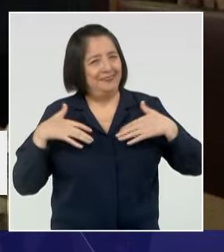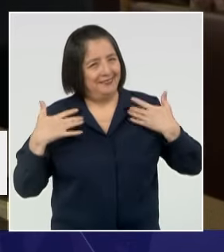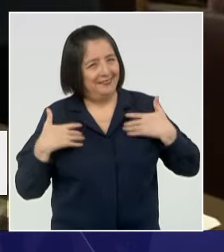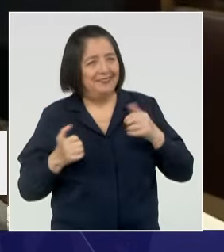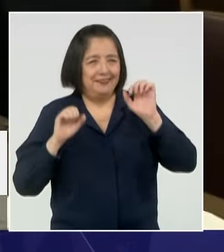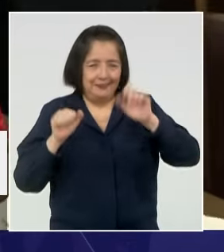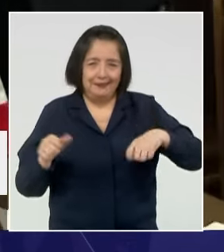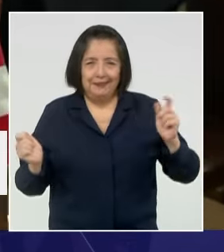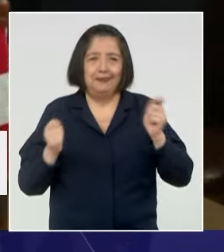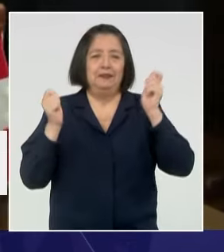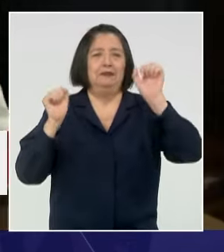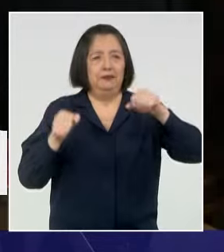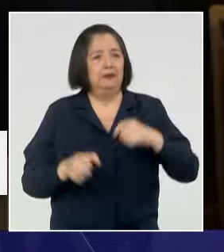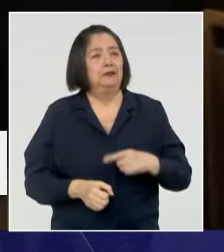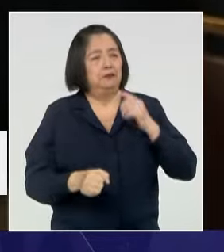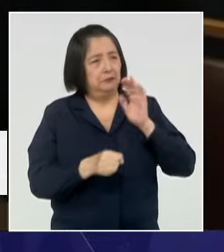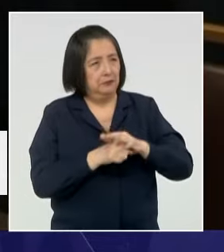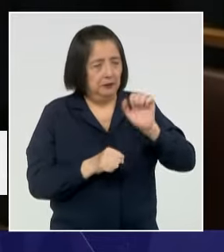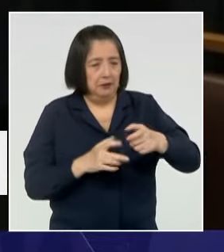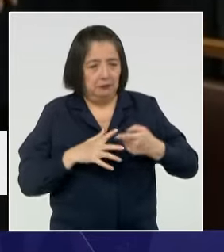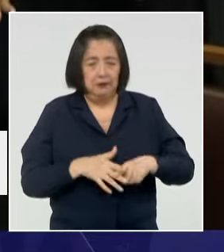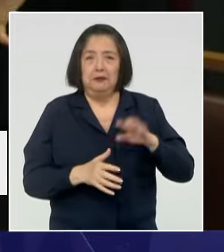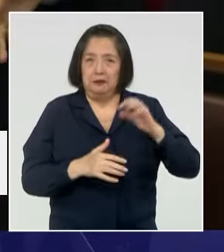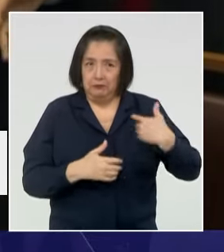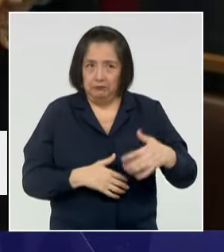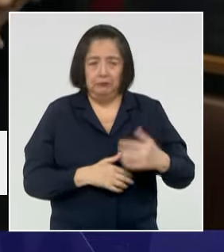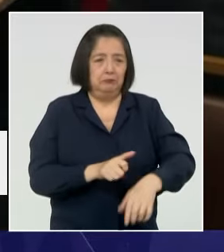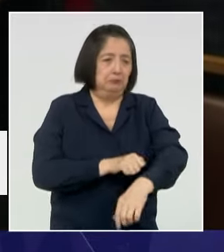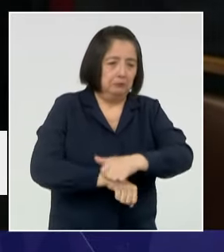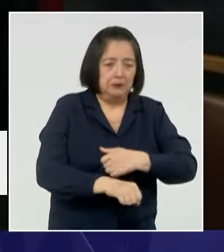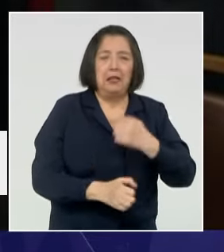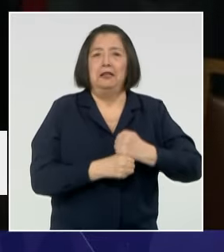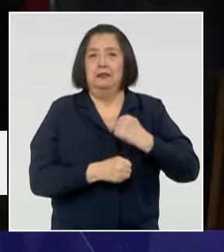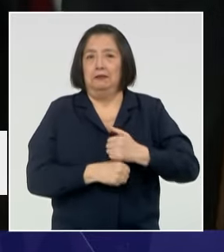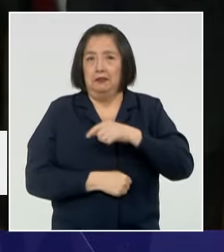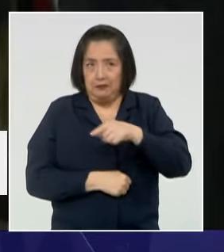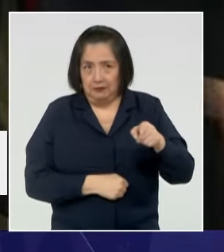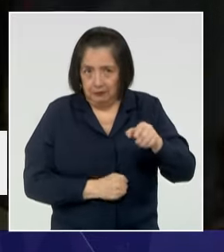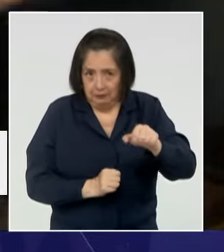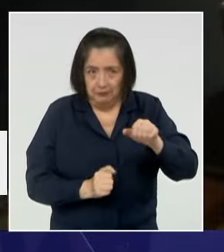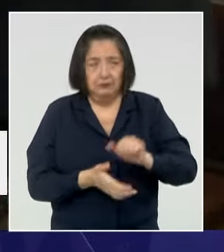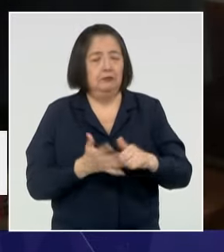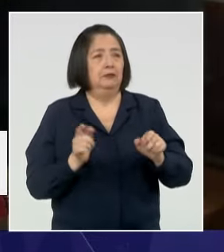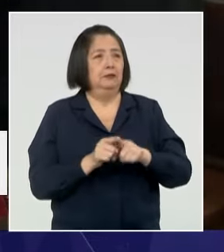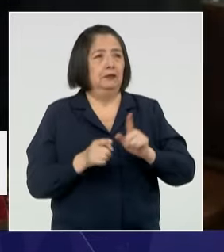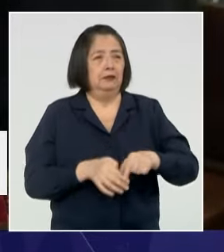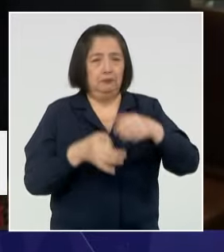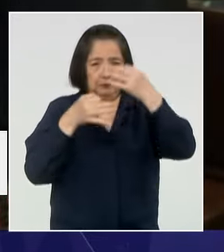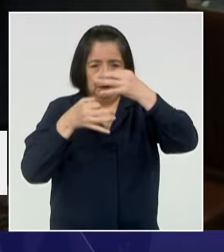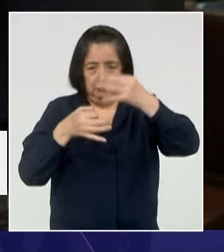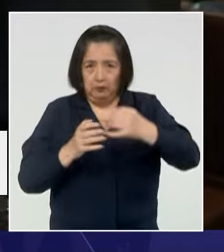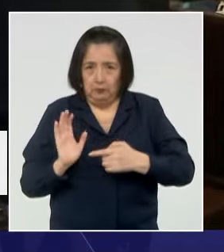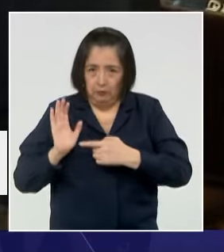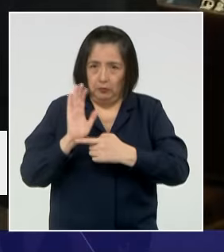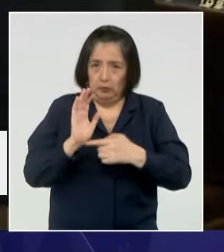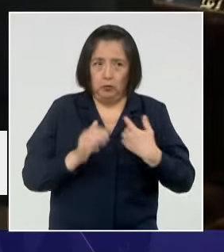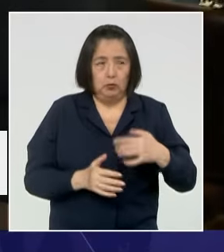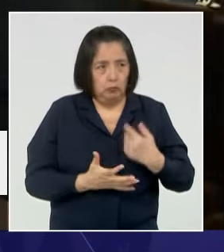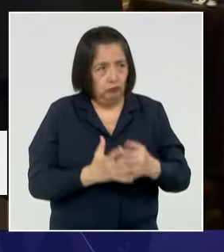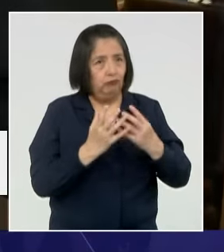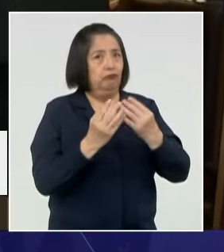que celebrarlo, hay que comprometernos y a empezar a trabajar. Eso. Porque esto supone, además, aparte del presupuesto presentado, que es